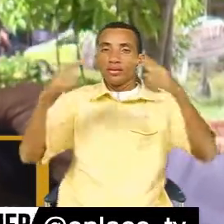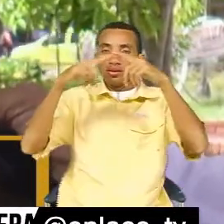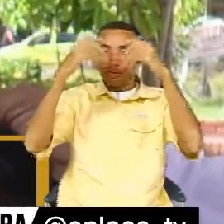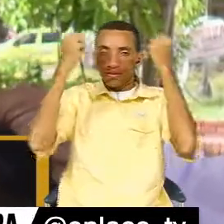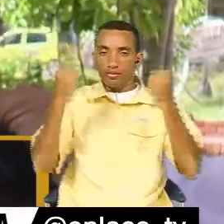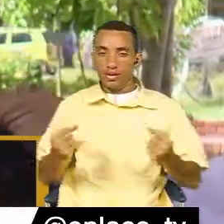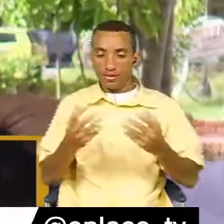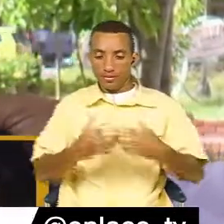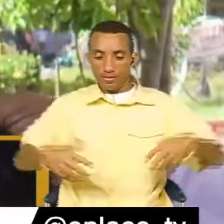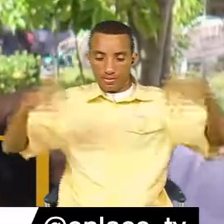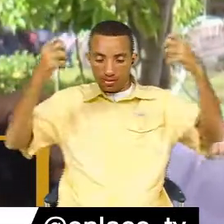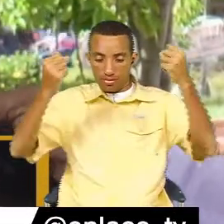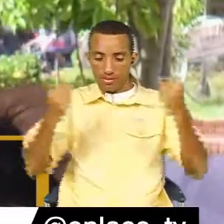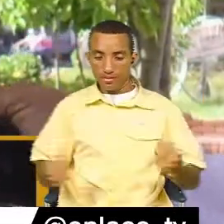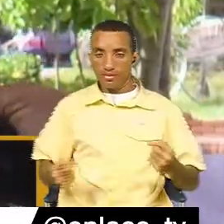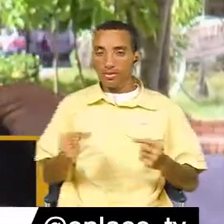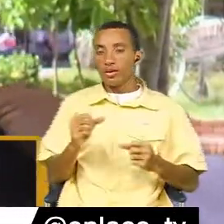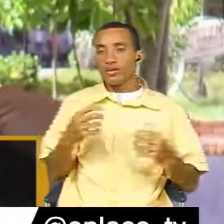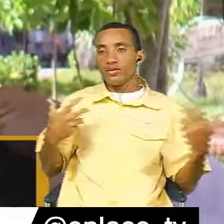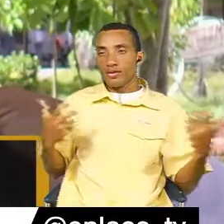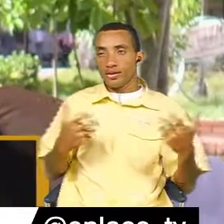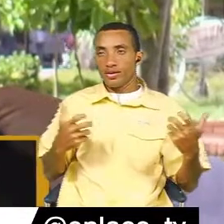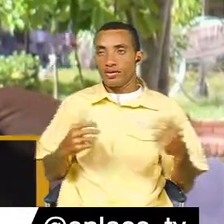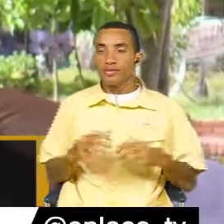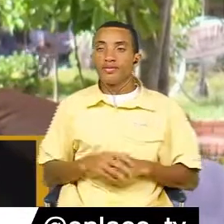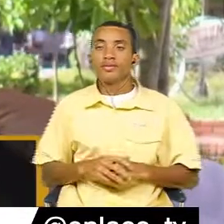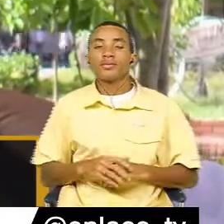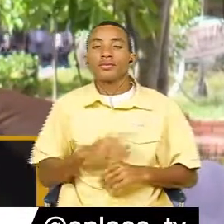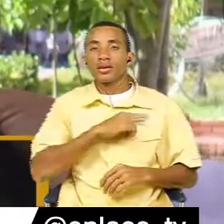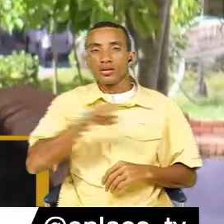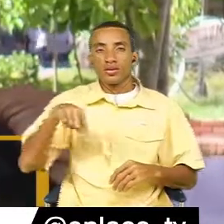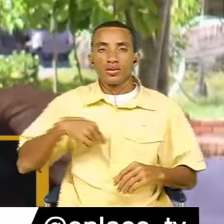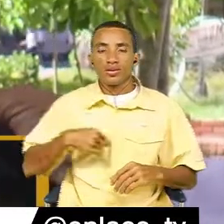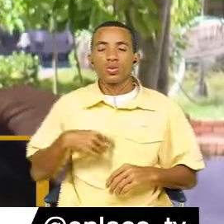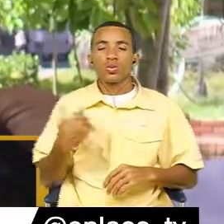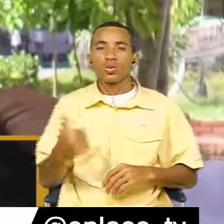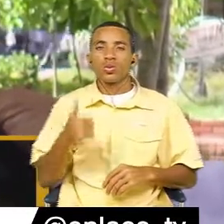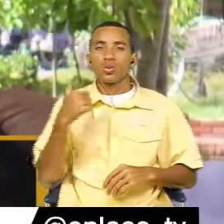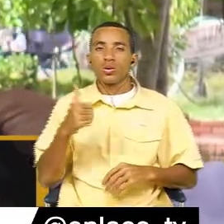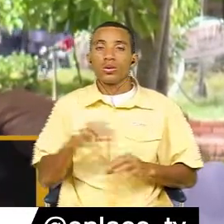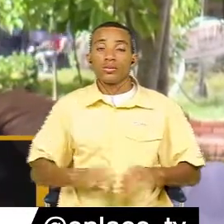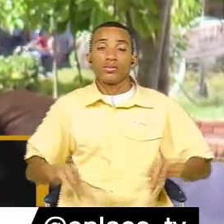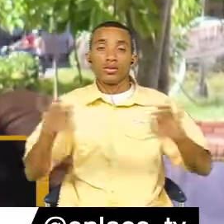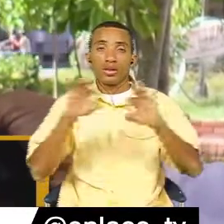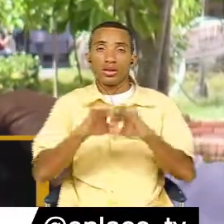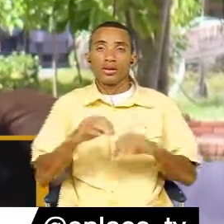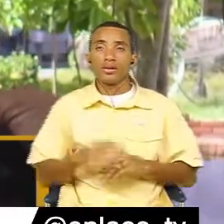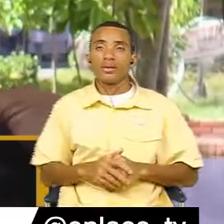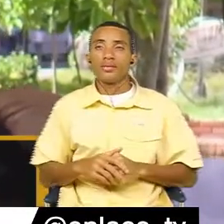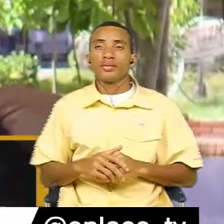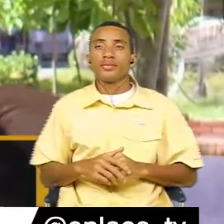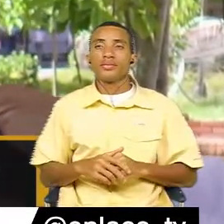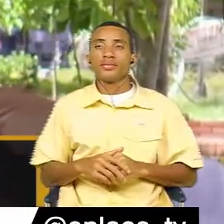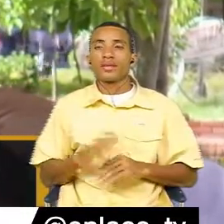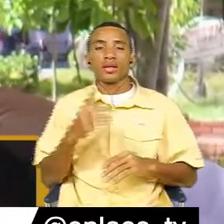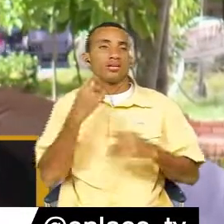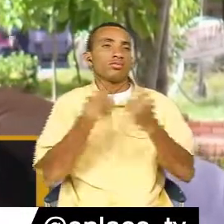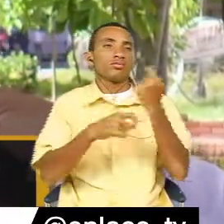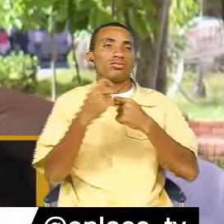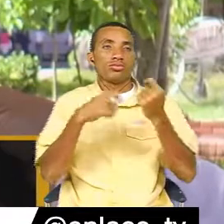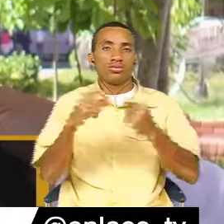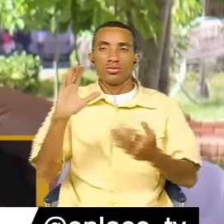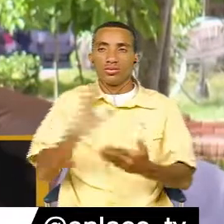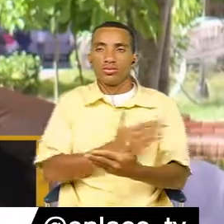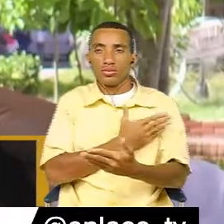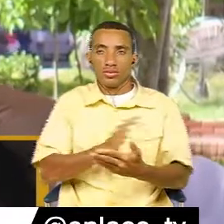en Barranca Bermeja para sellos TH, que para nosotros fue muy importante porque alcanzamos a vender mucha música a nivel